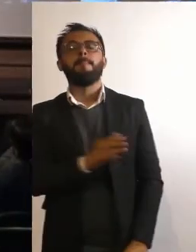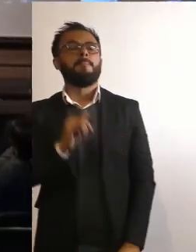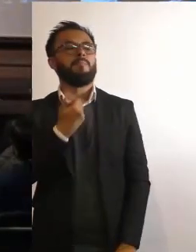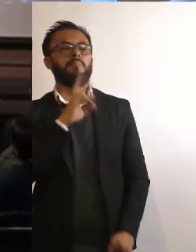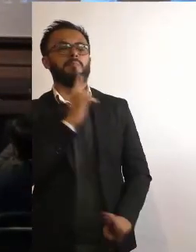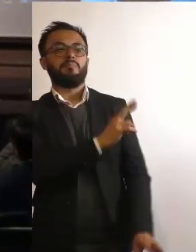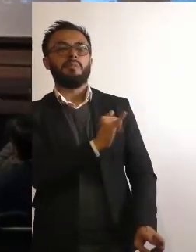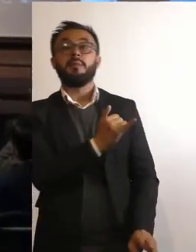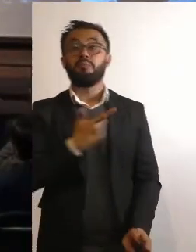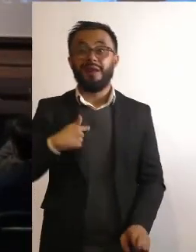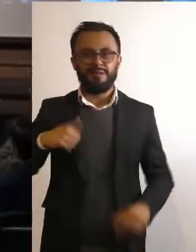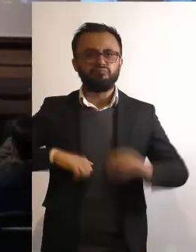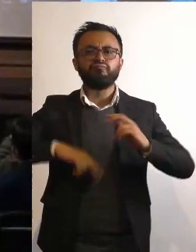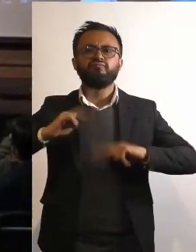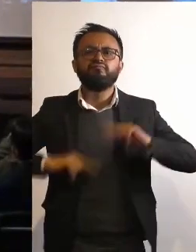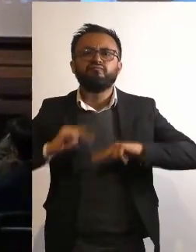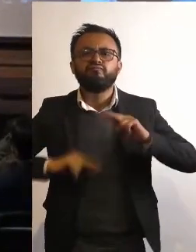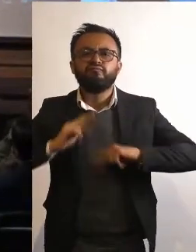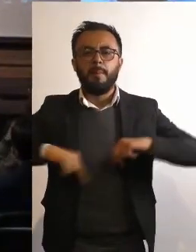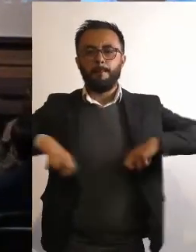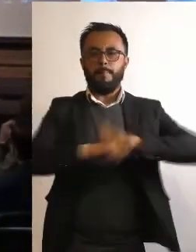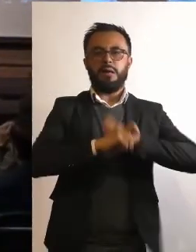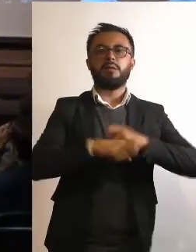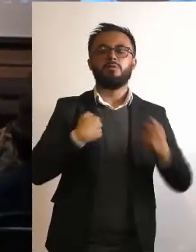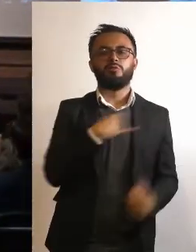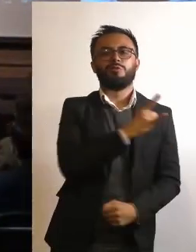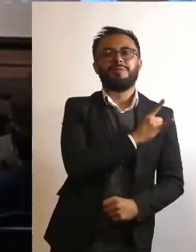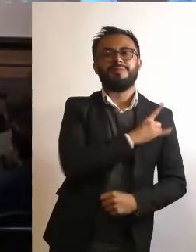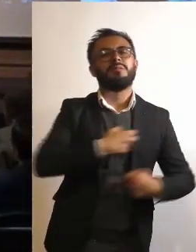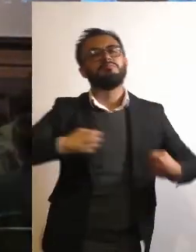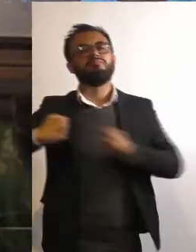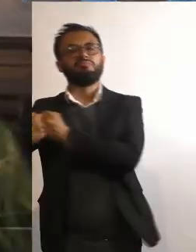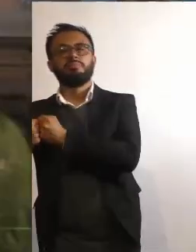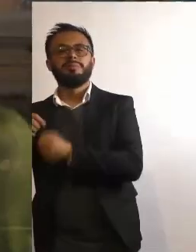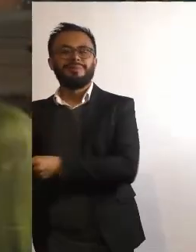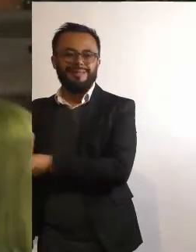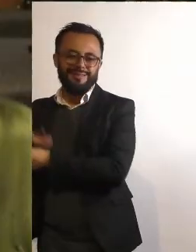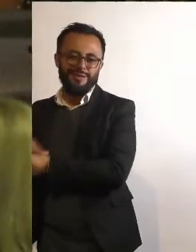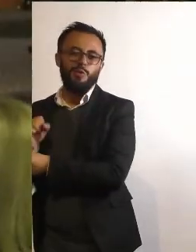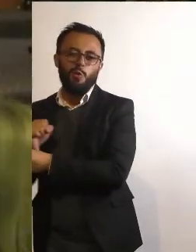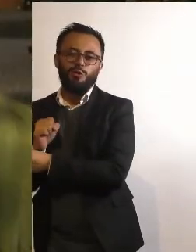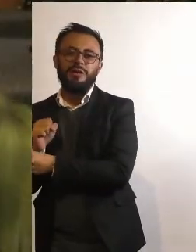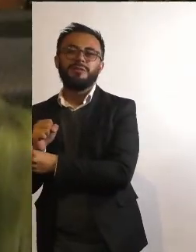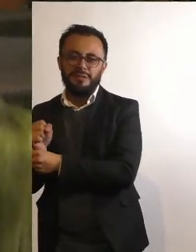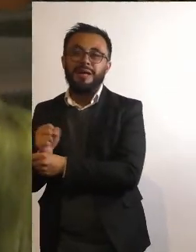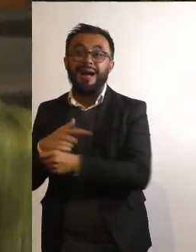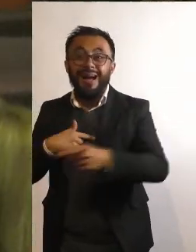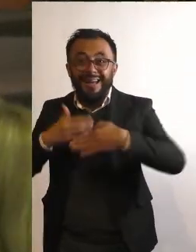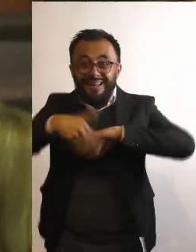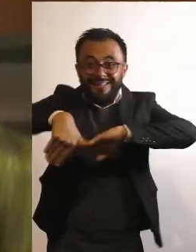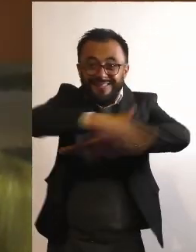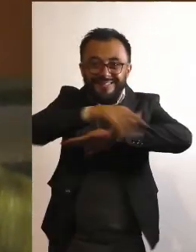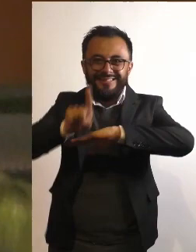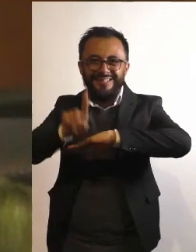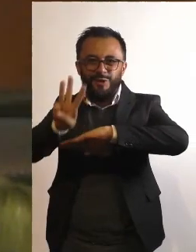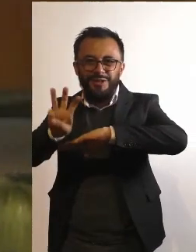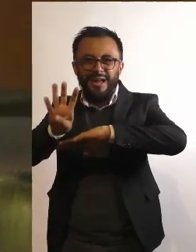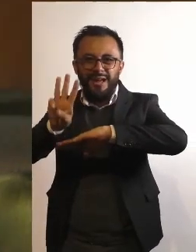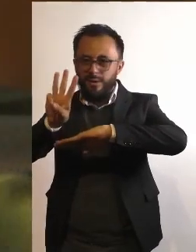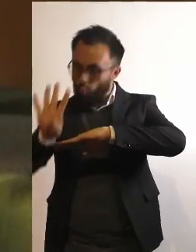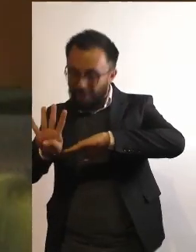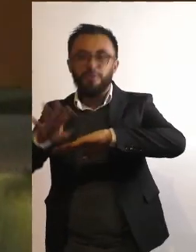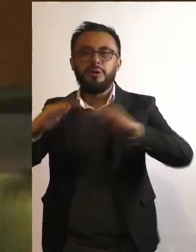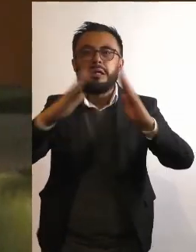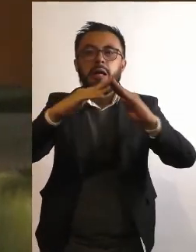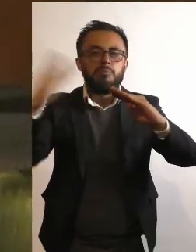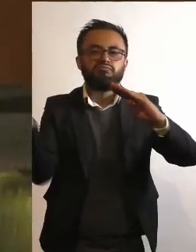hacer en conjunto con el distrito de Bogotá. Entonces, por eso demolimos el rancho y en el momento en que nos